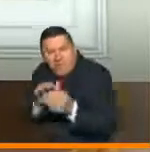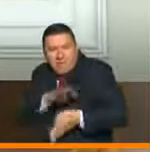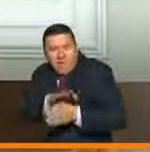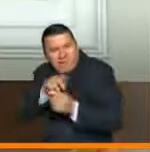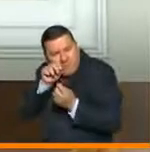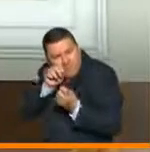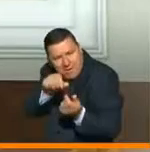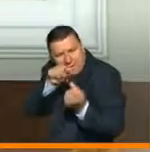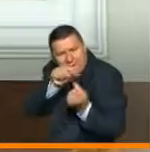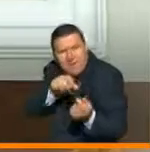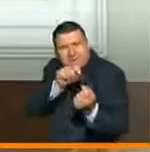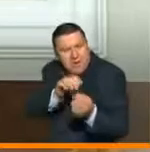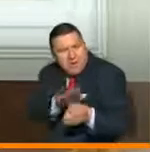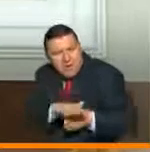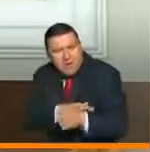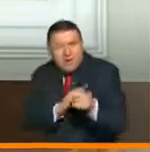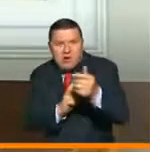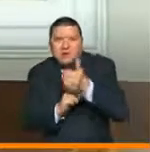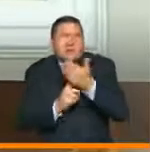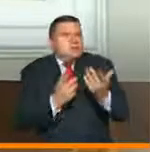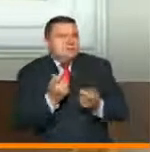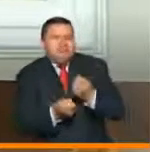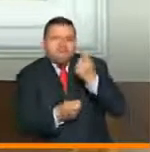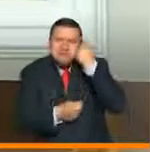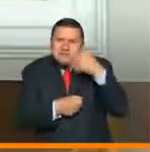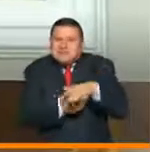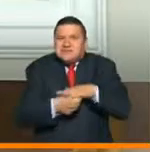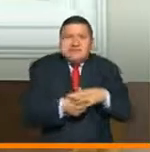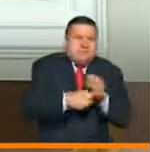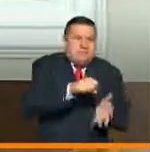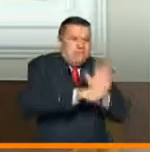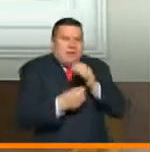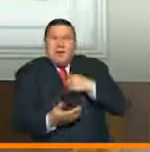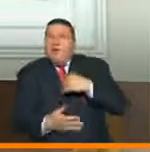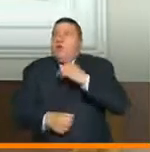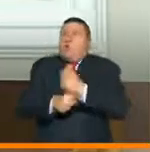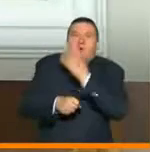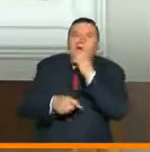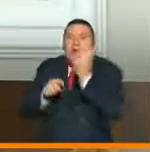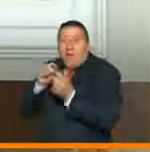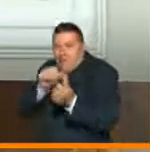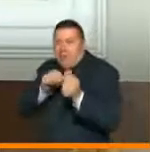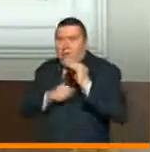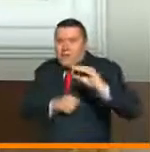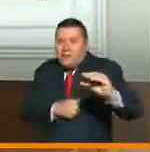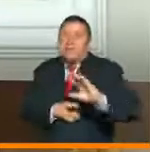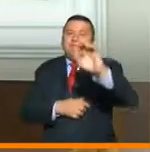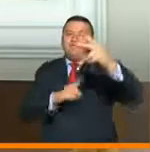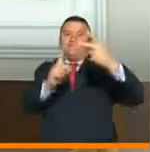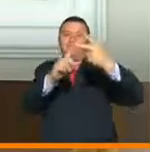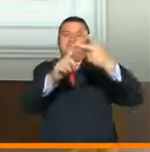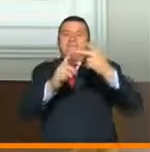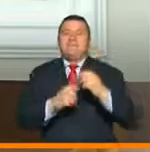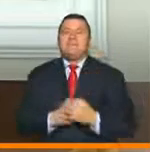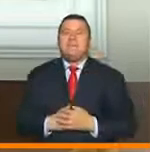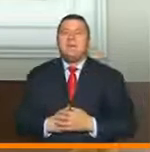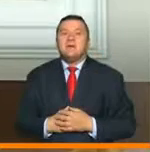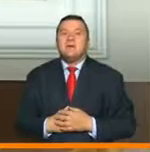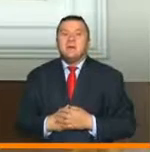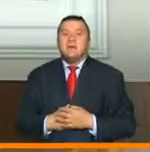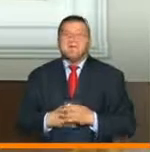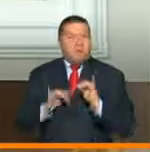por esta vía puedan protegerse frente a los embates de la pandemia en segundo lugar